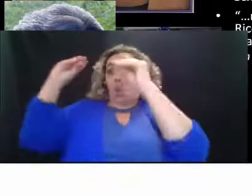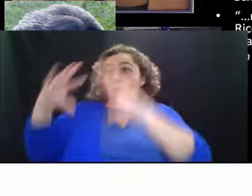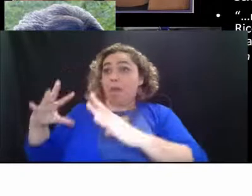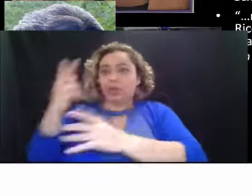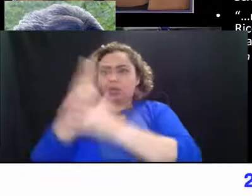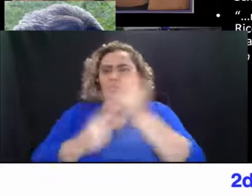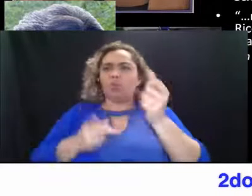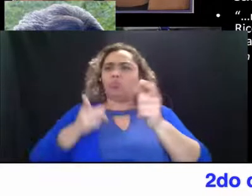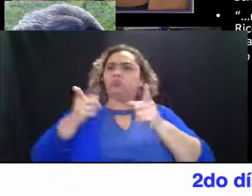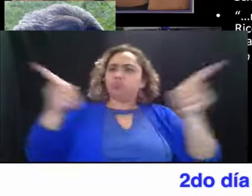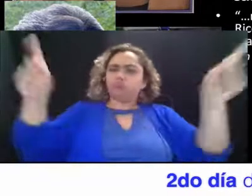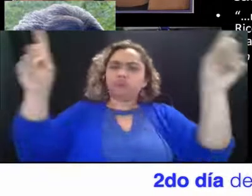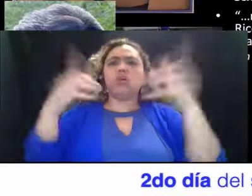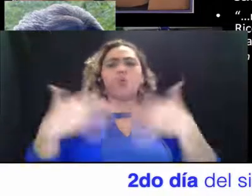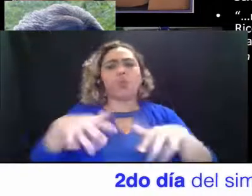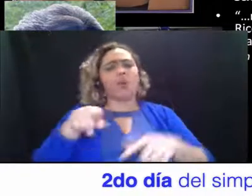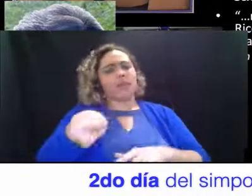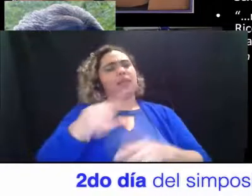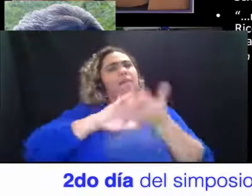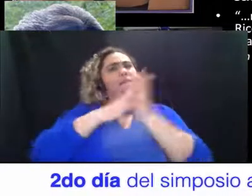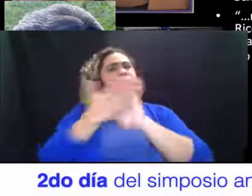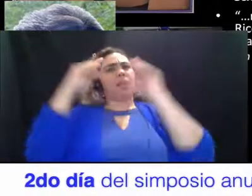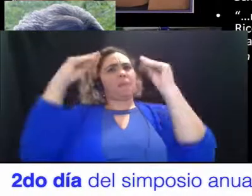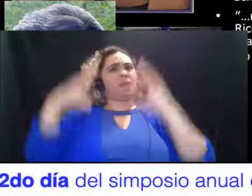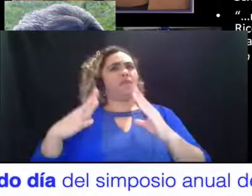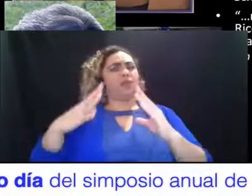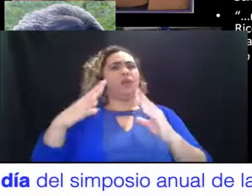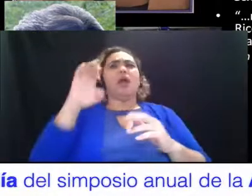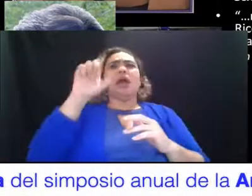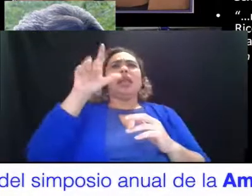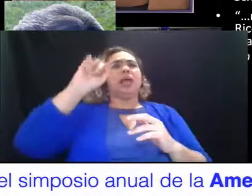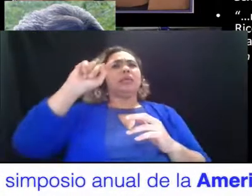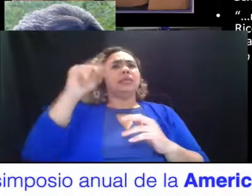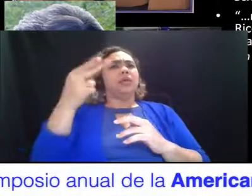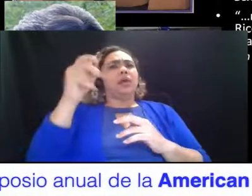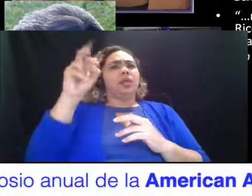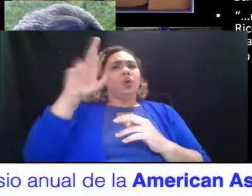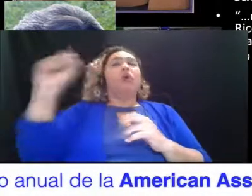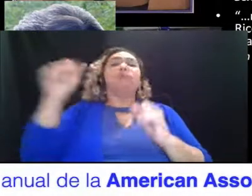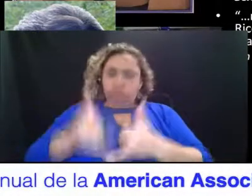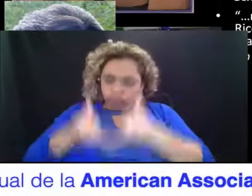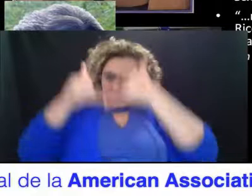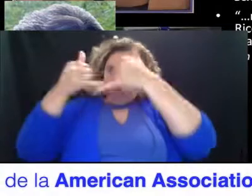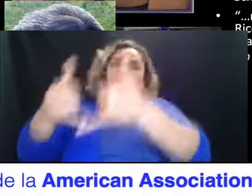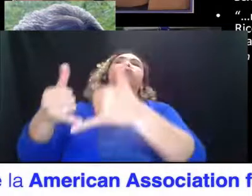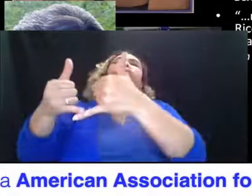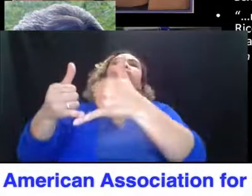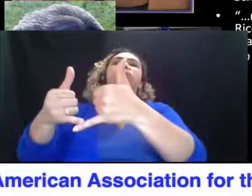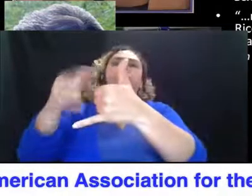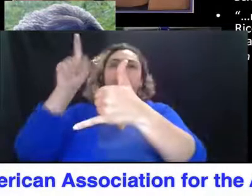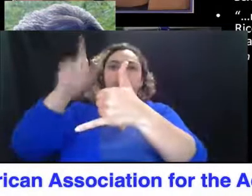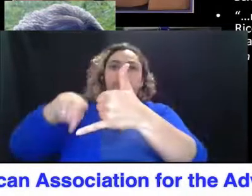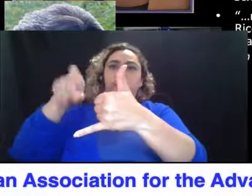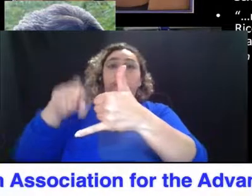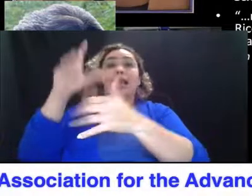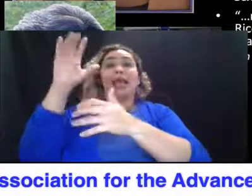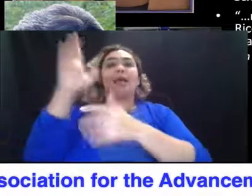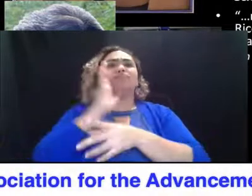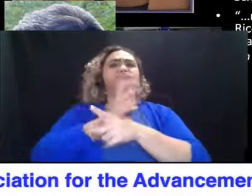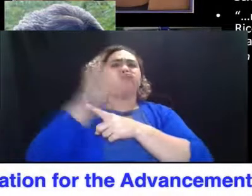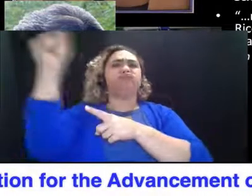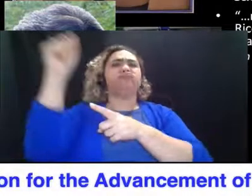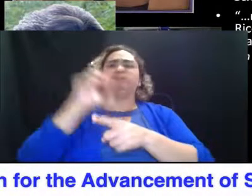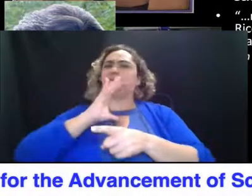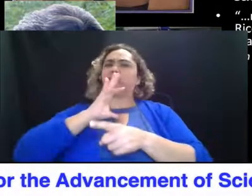estudiantil las que hacen a la profesora Elizabeth Torres merecedora del premio Lucy Gaspar a la excelencia en la enseñanza